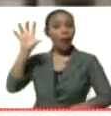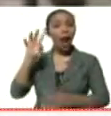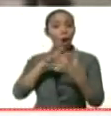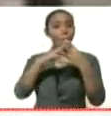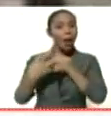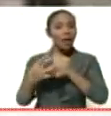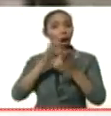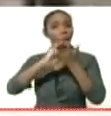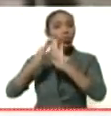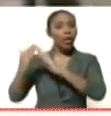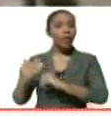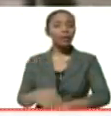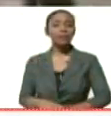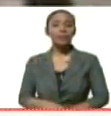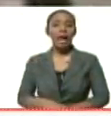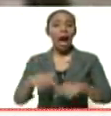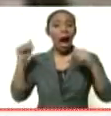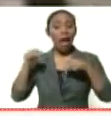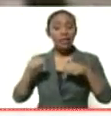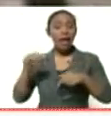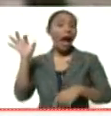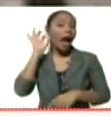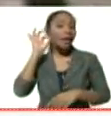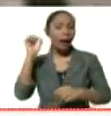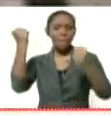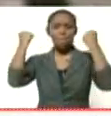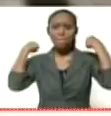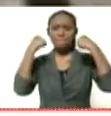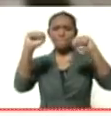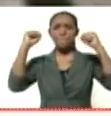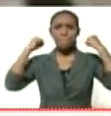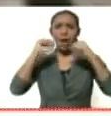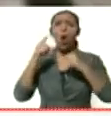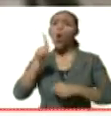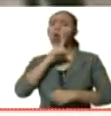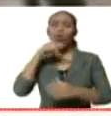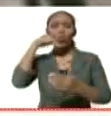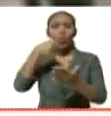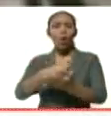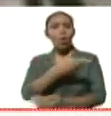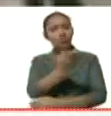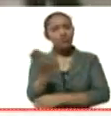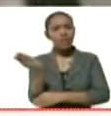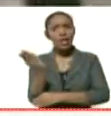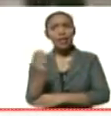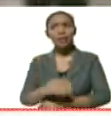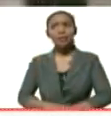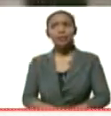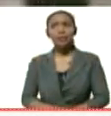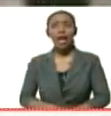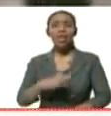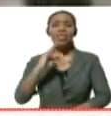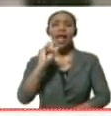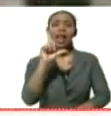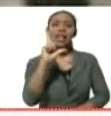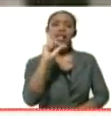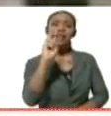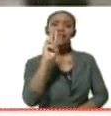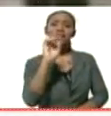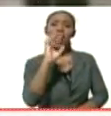las comunidades. Aquí Eric está ensayando lo que llaman ustedes un deliberate. ¿Cómo es que lo llamas tú?